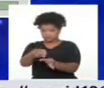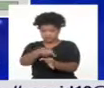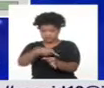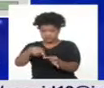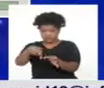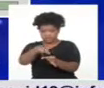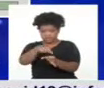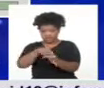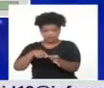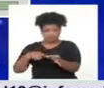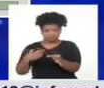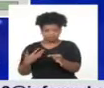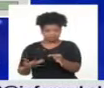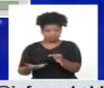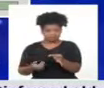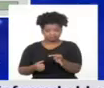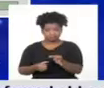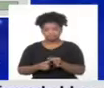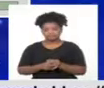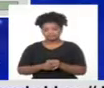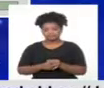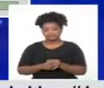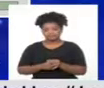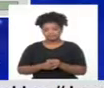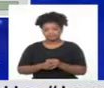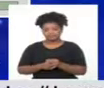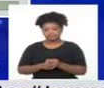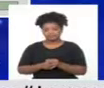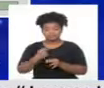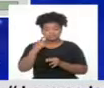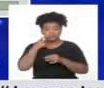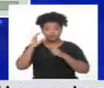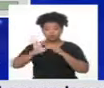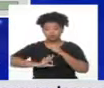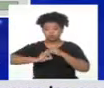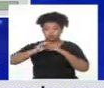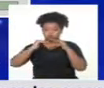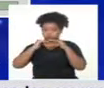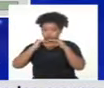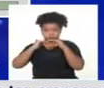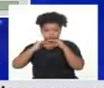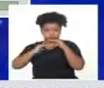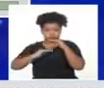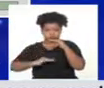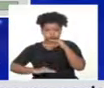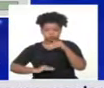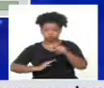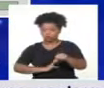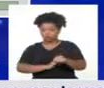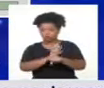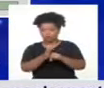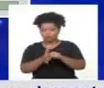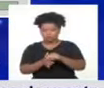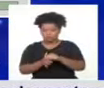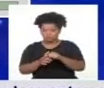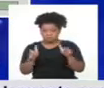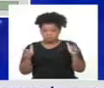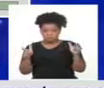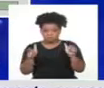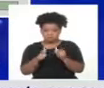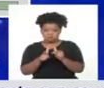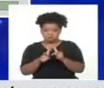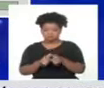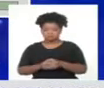Juventud con las tasas más bajas de COVID-19, de casos confirmados en